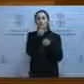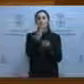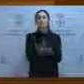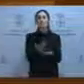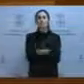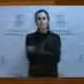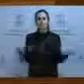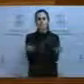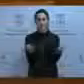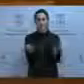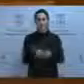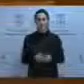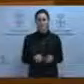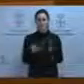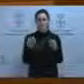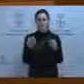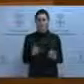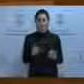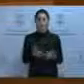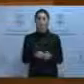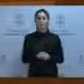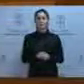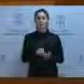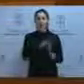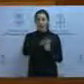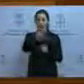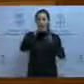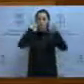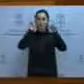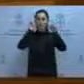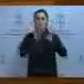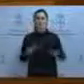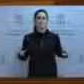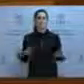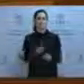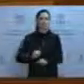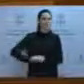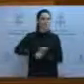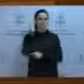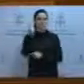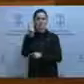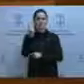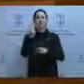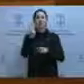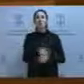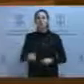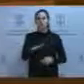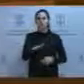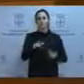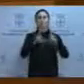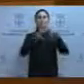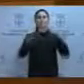que el mayor recorte en materia educativa fue en la comunidad autónoma